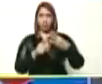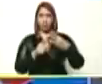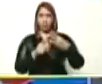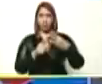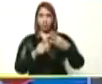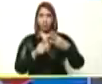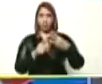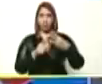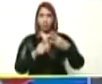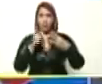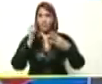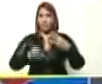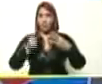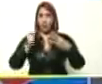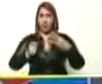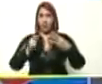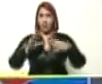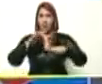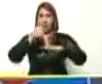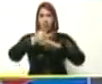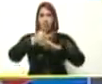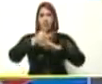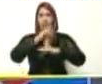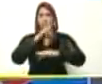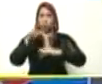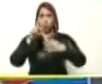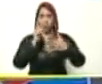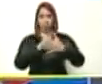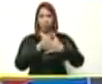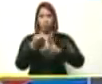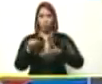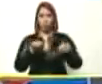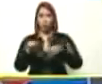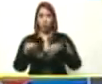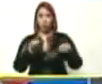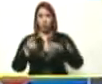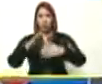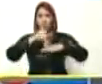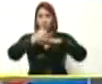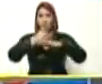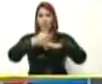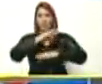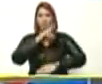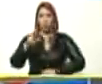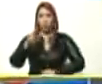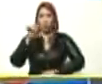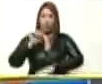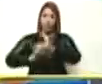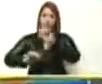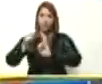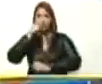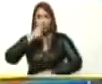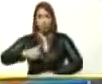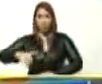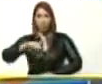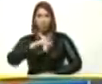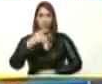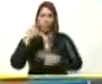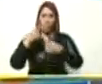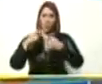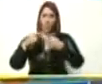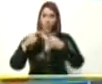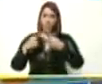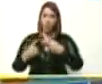la fiscalía, general de la república, la contraloría, general de la república, la defensoría, del pueblo, y otros